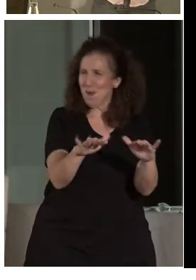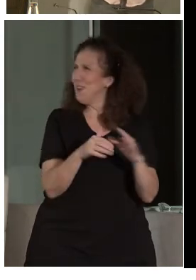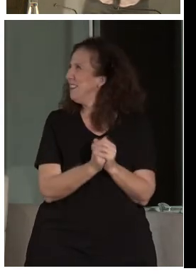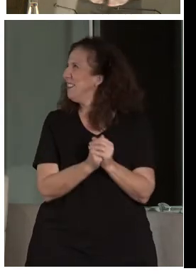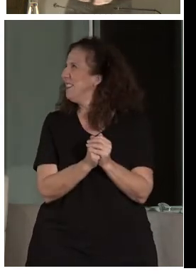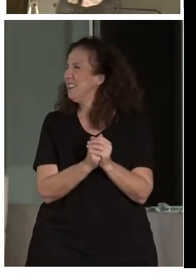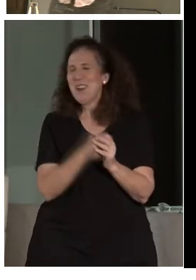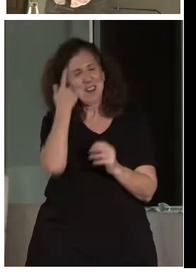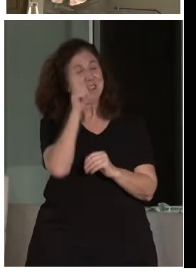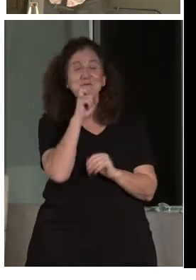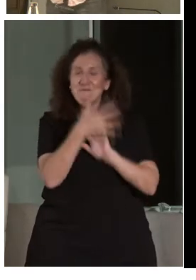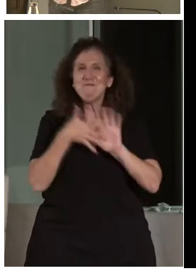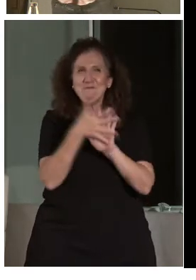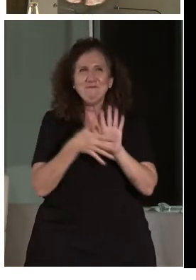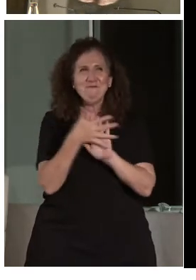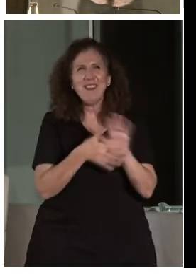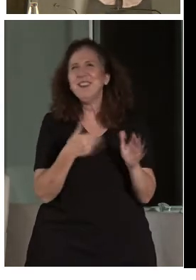Muy bien, muy bien.